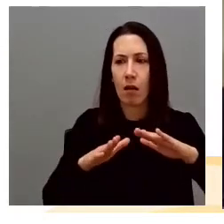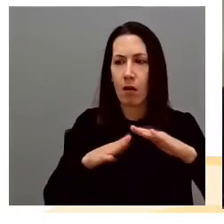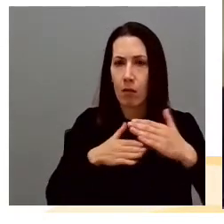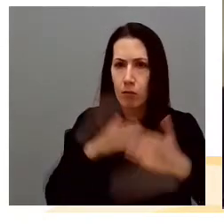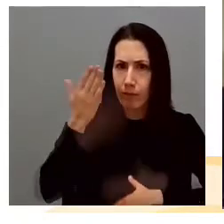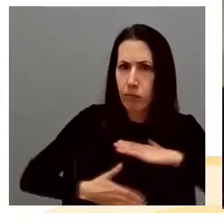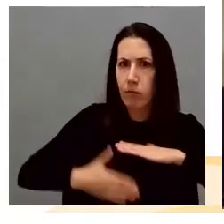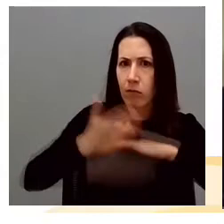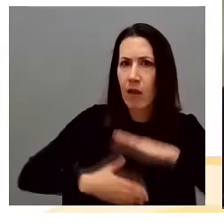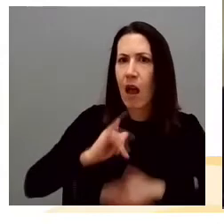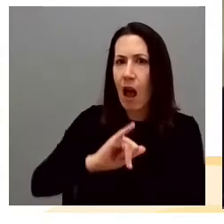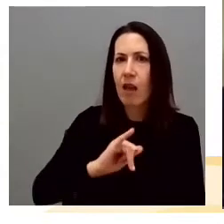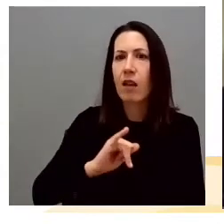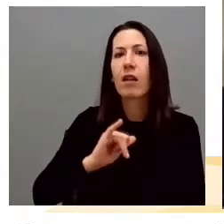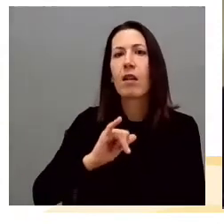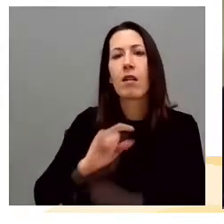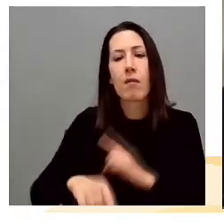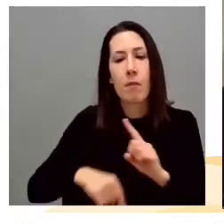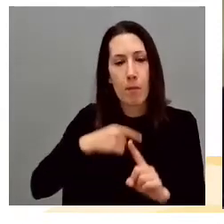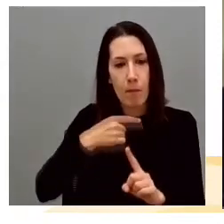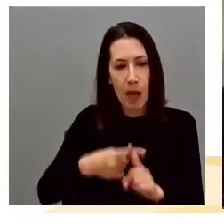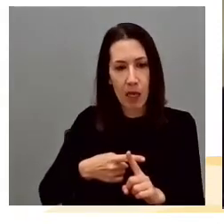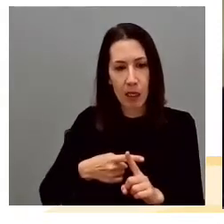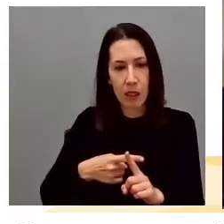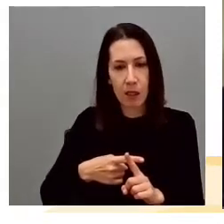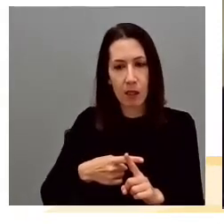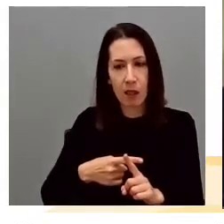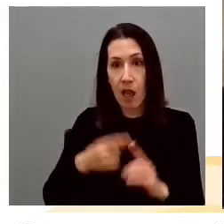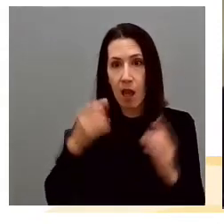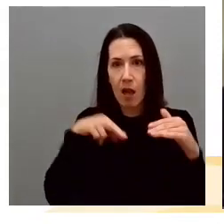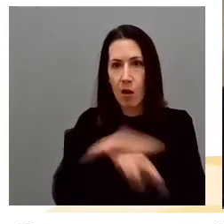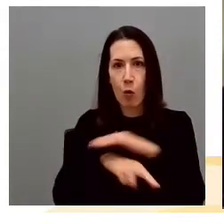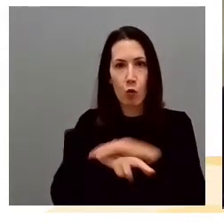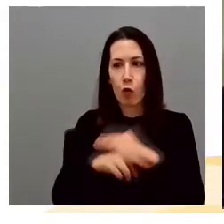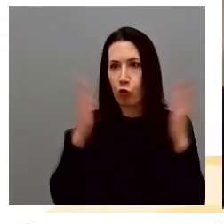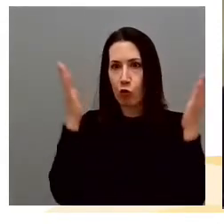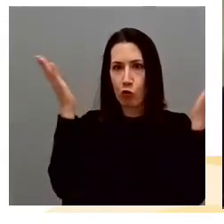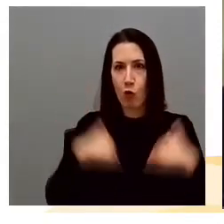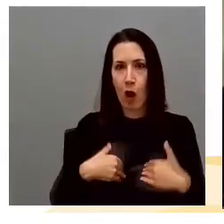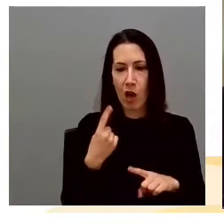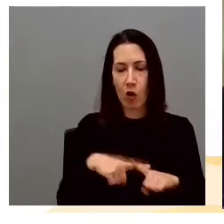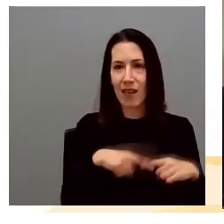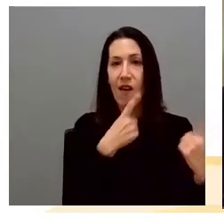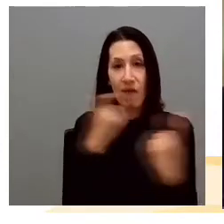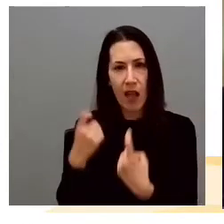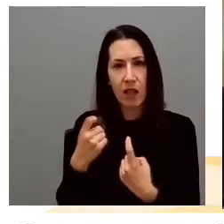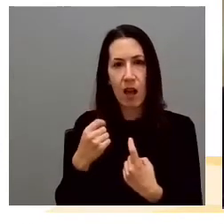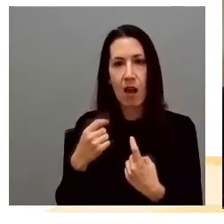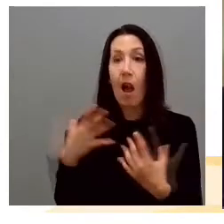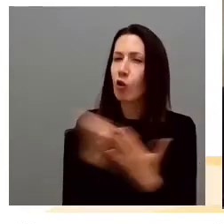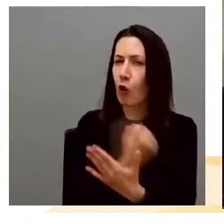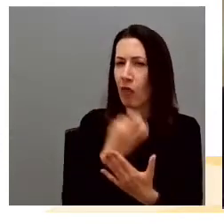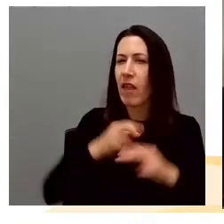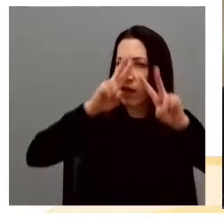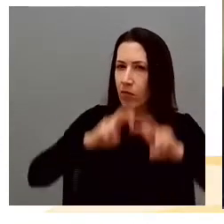y la incapacidad de recursos que deberemos de analizar entre todos, sobre